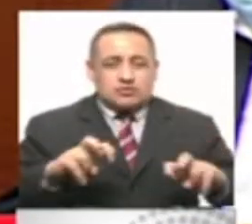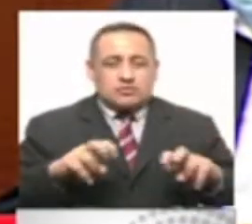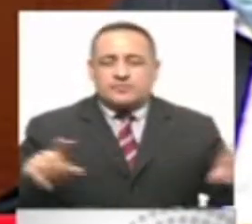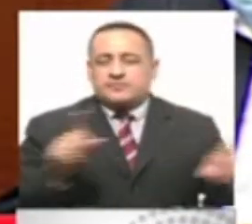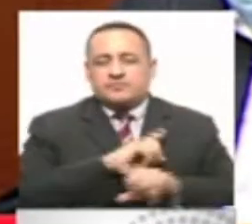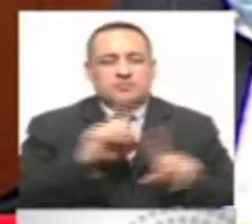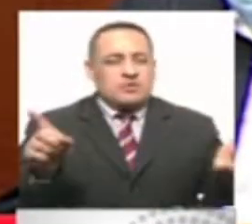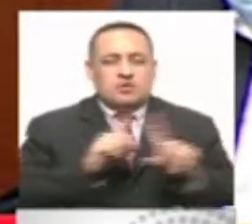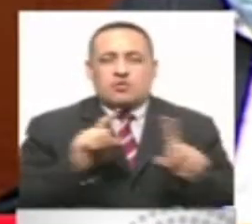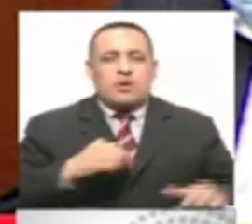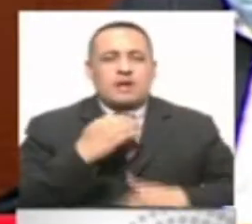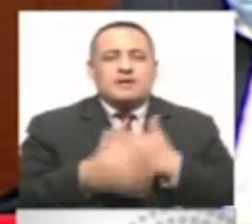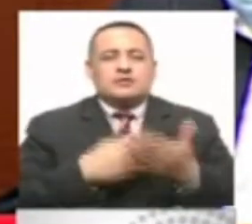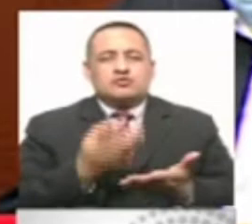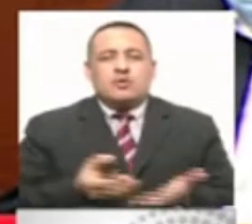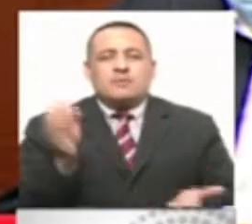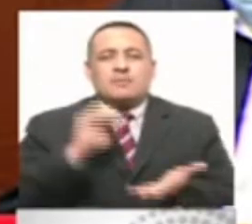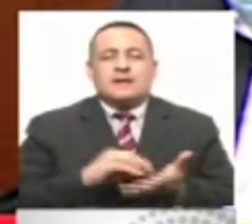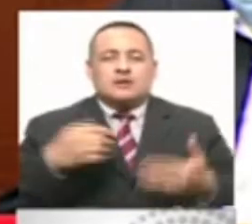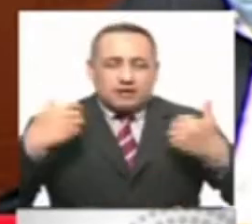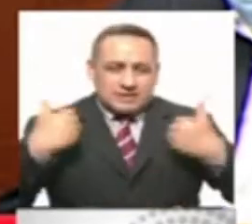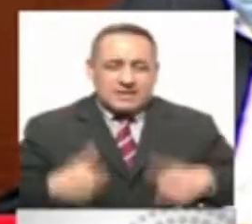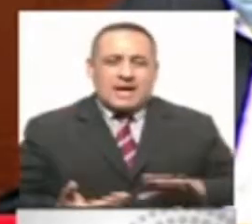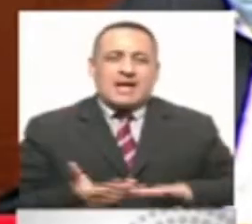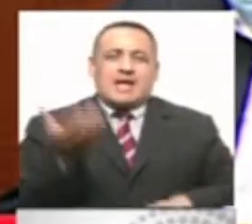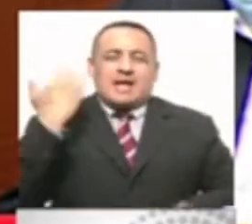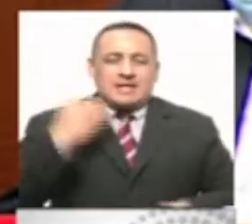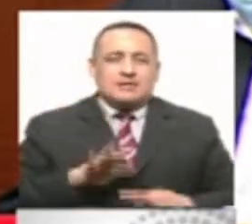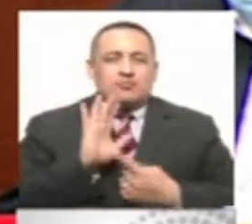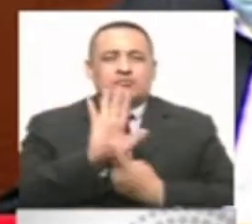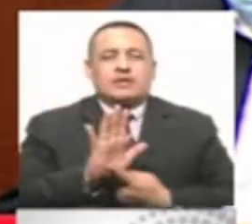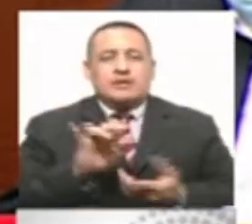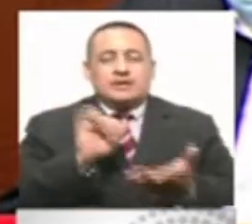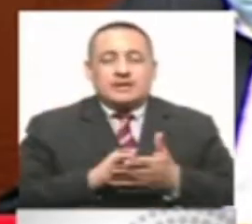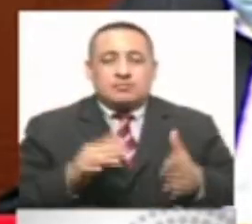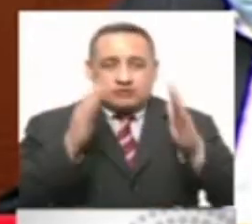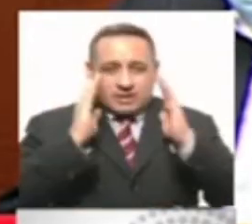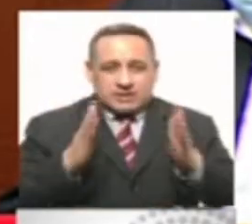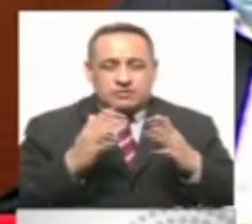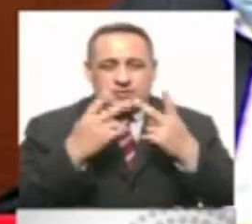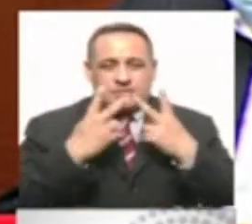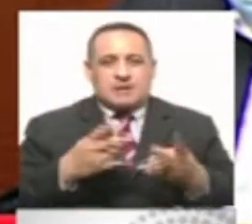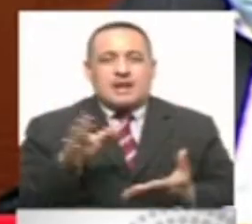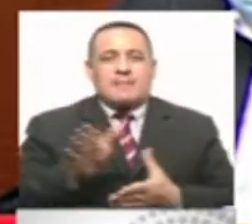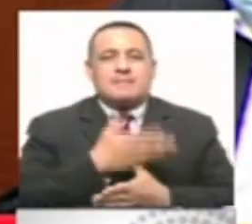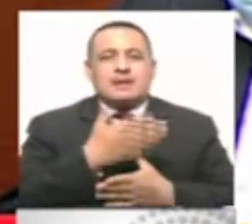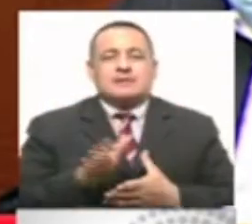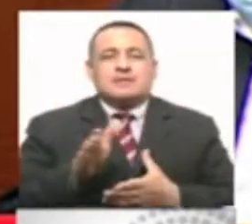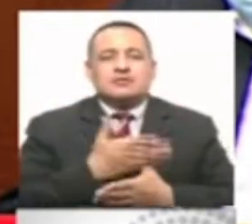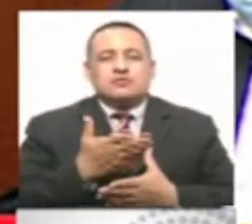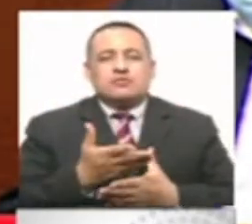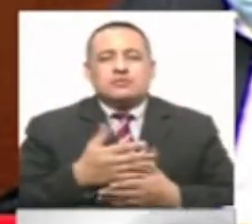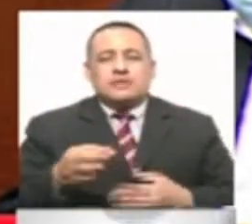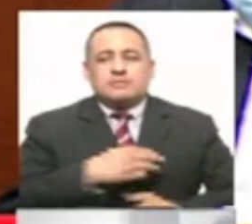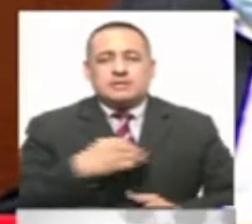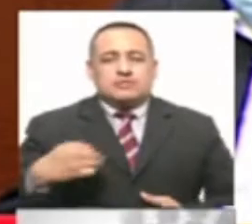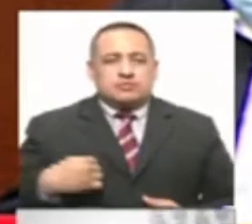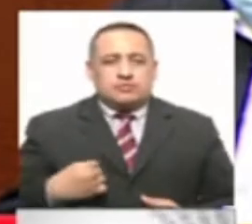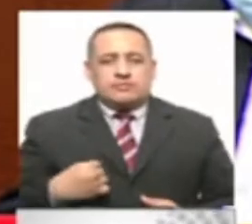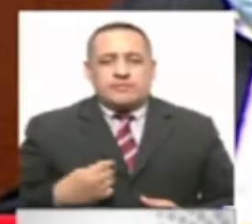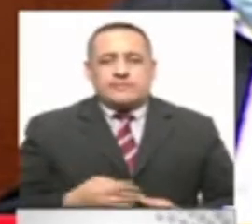no llegó más allá de lo que ya se ha demostrado y que hemos escuchado en la participación del